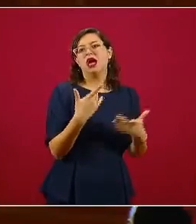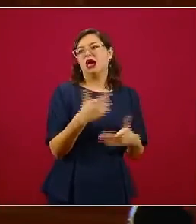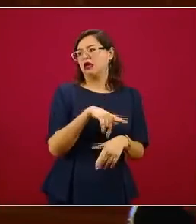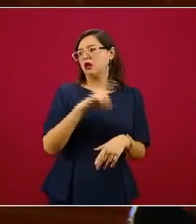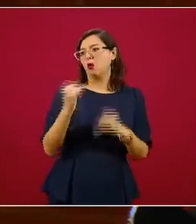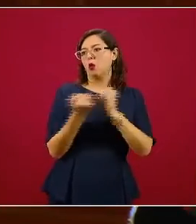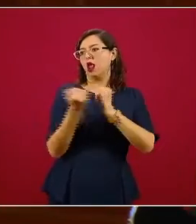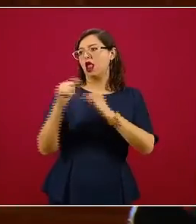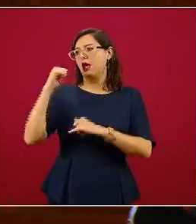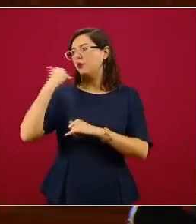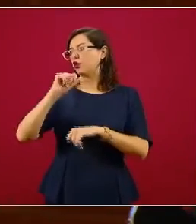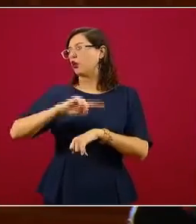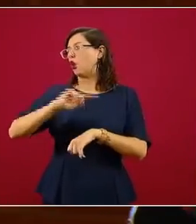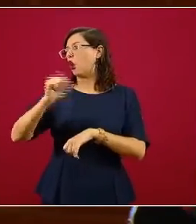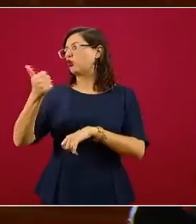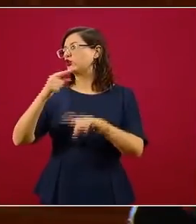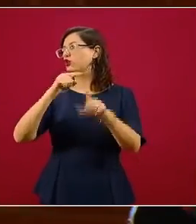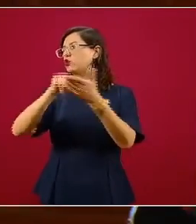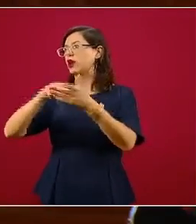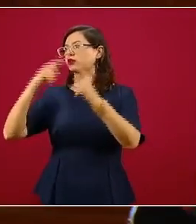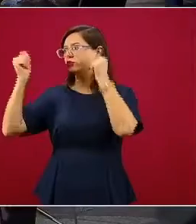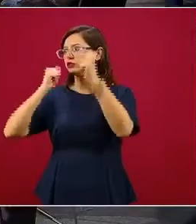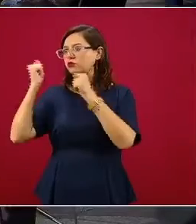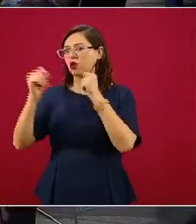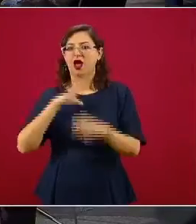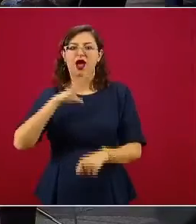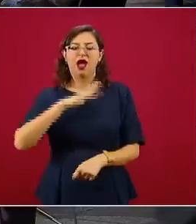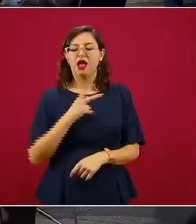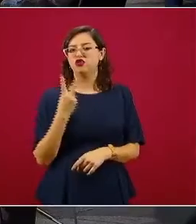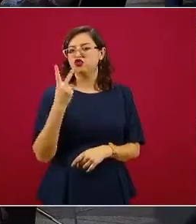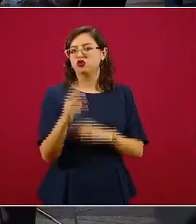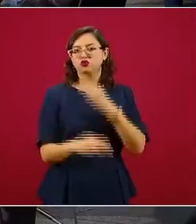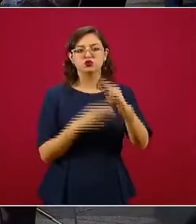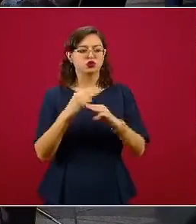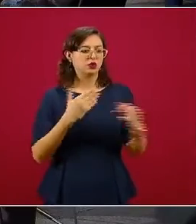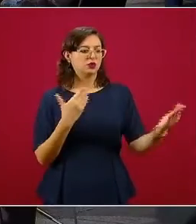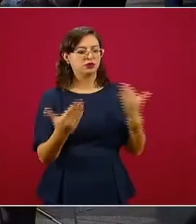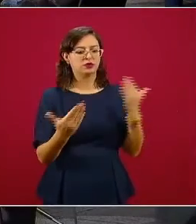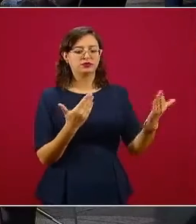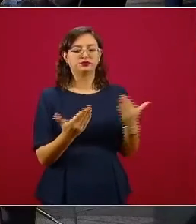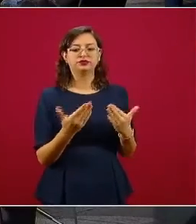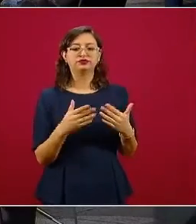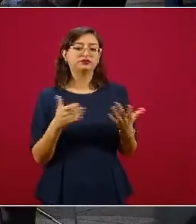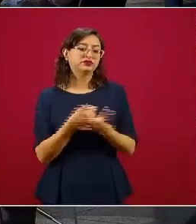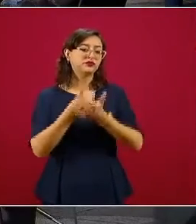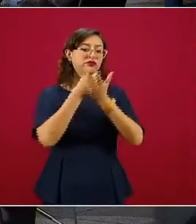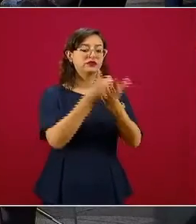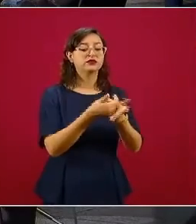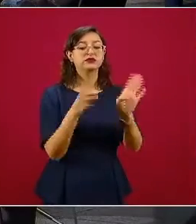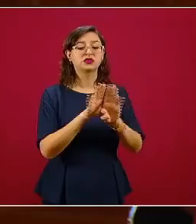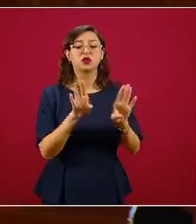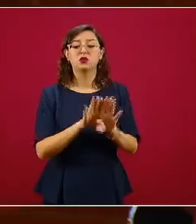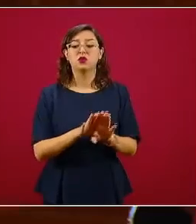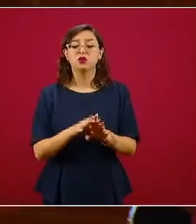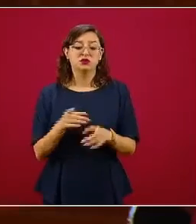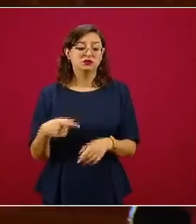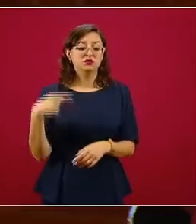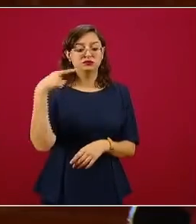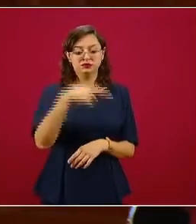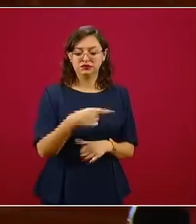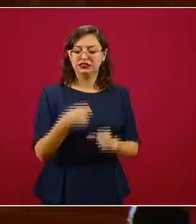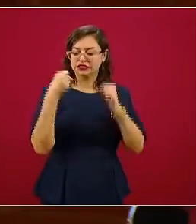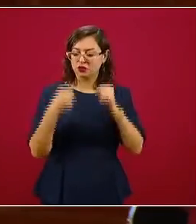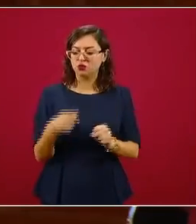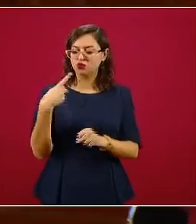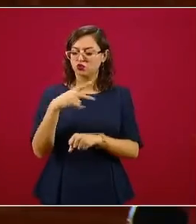Entonces, ver cómo se le puede ayudar a estas personas para que tengan primero certeza de la tierra, que no cada año, cada que